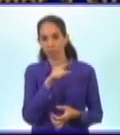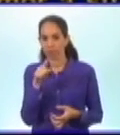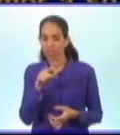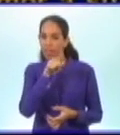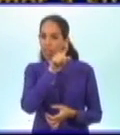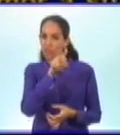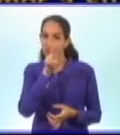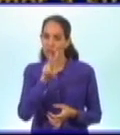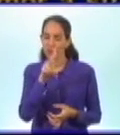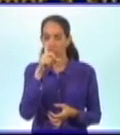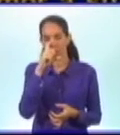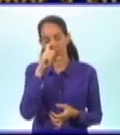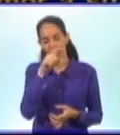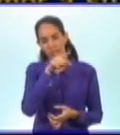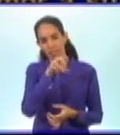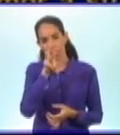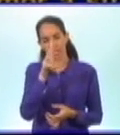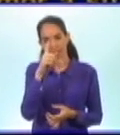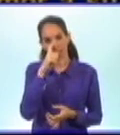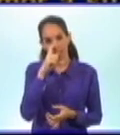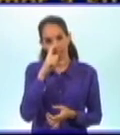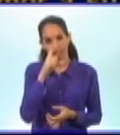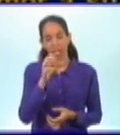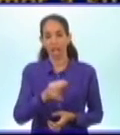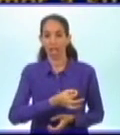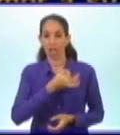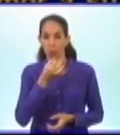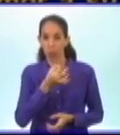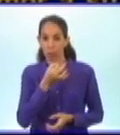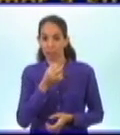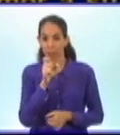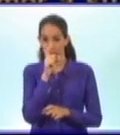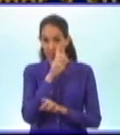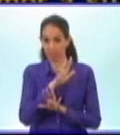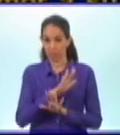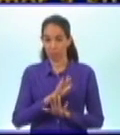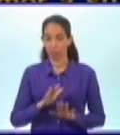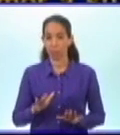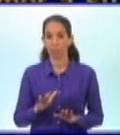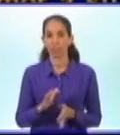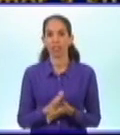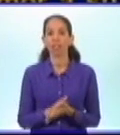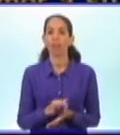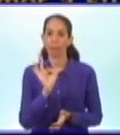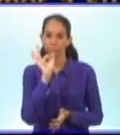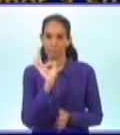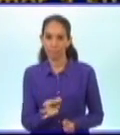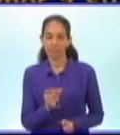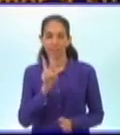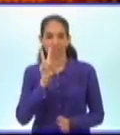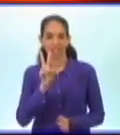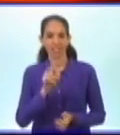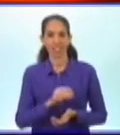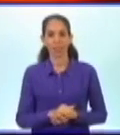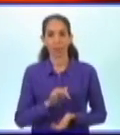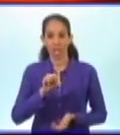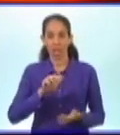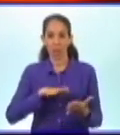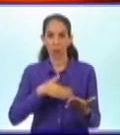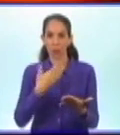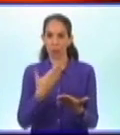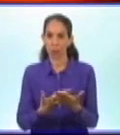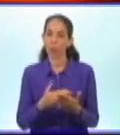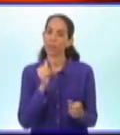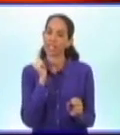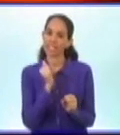años de edad. Y los planteamientos D y E, como están apreciando, pues son verdaderos. Ahora te propongo